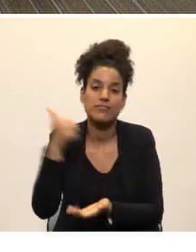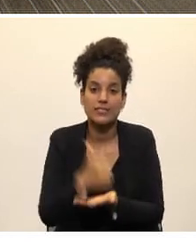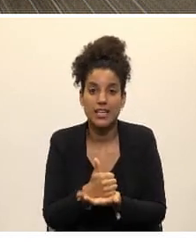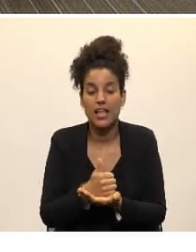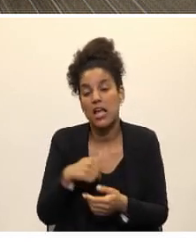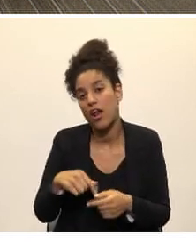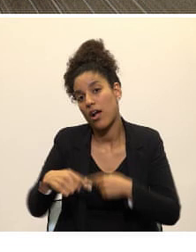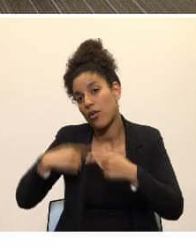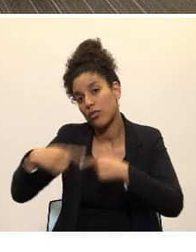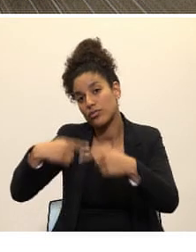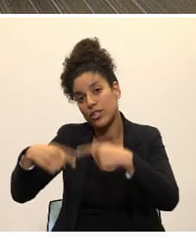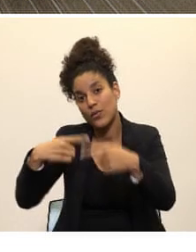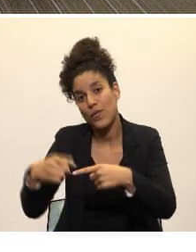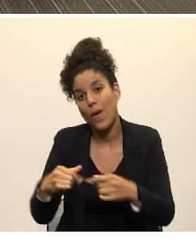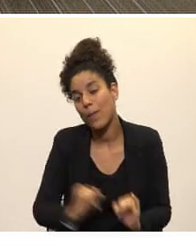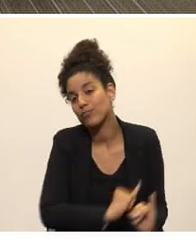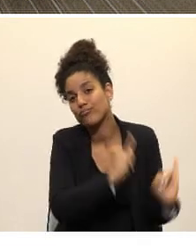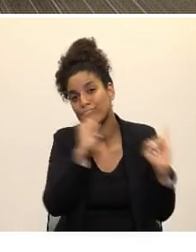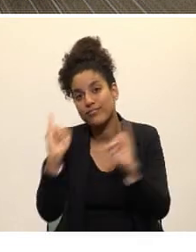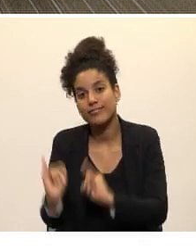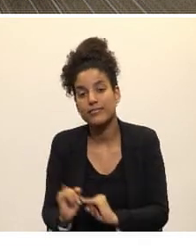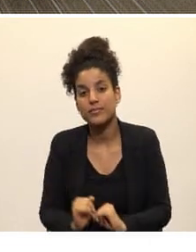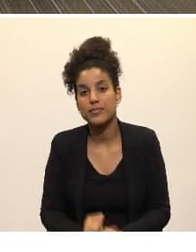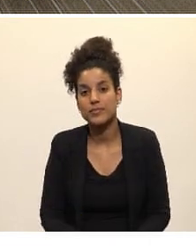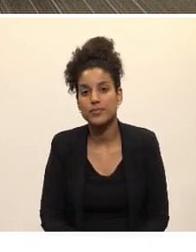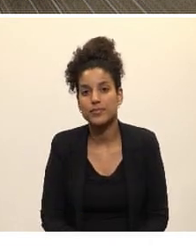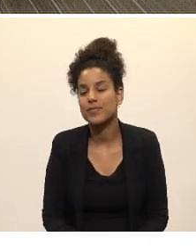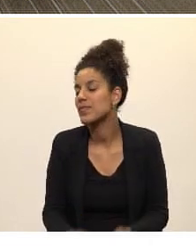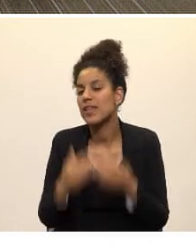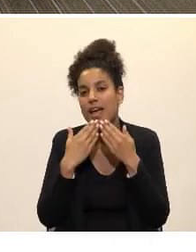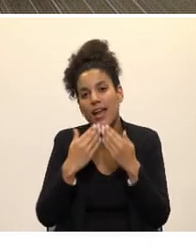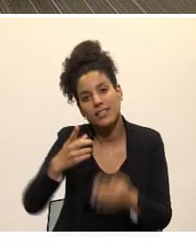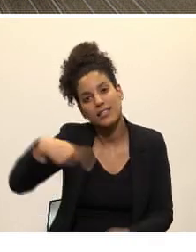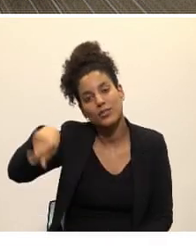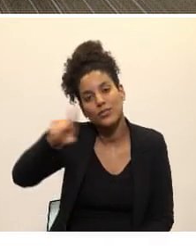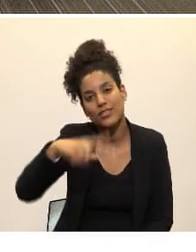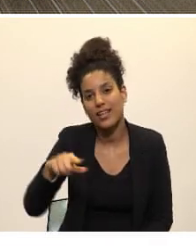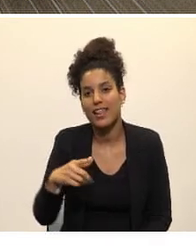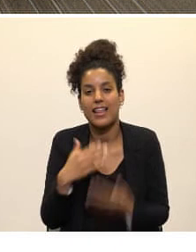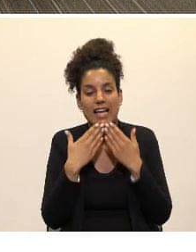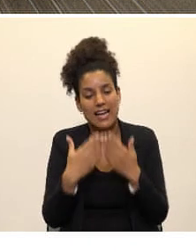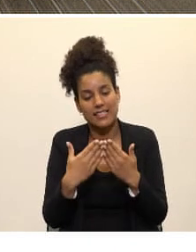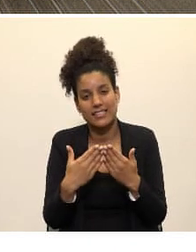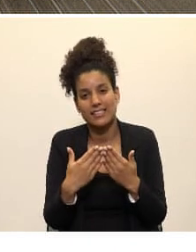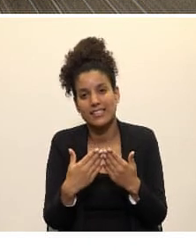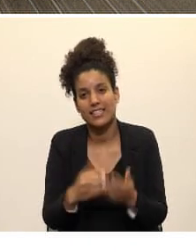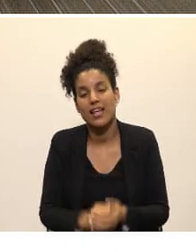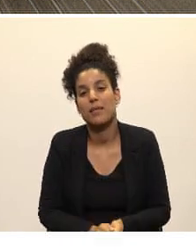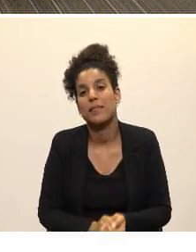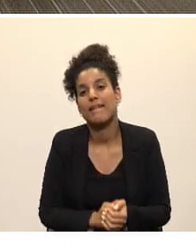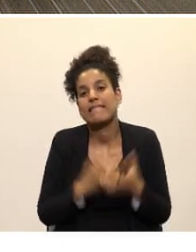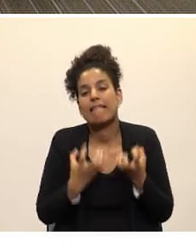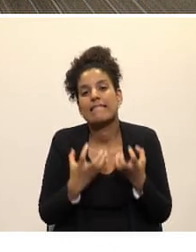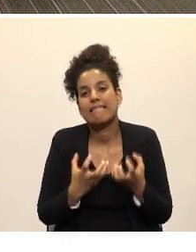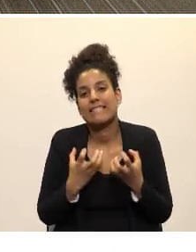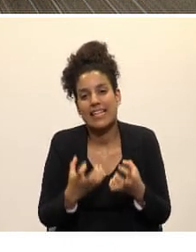vamos a continuar entonces con la jornada. Gracias a ustedes. La agradecida soy yo. Me encantaría poder estar